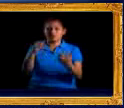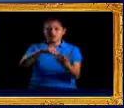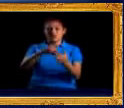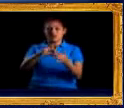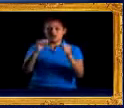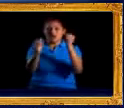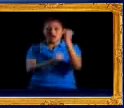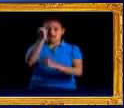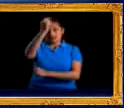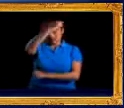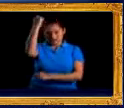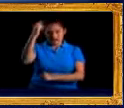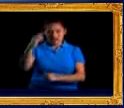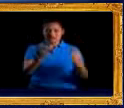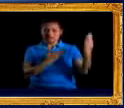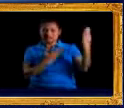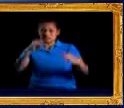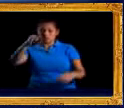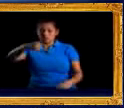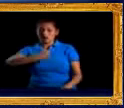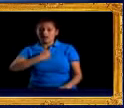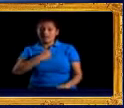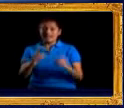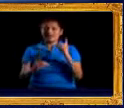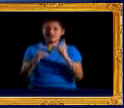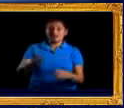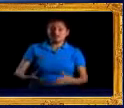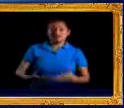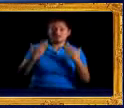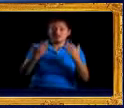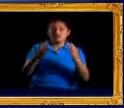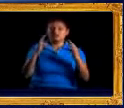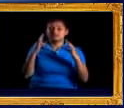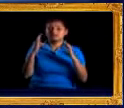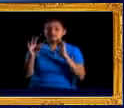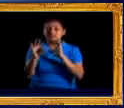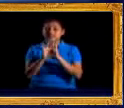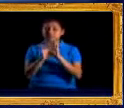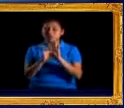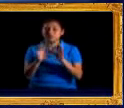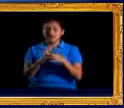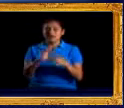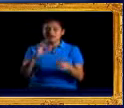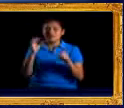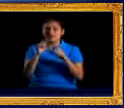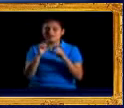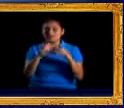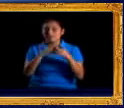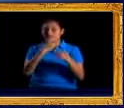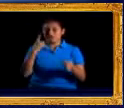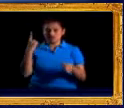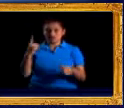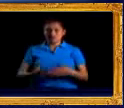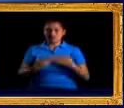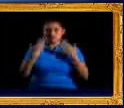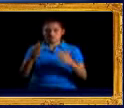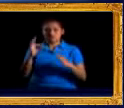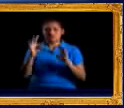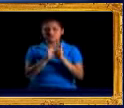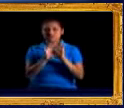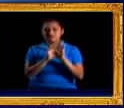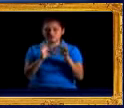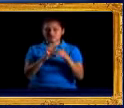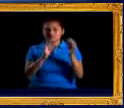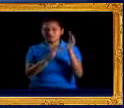ángel a su siervo Juan, el cual dio testimonio de la palabra de Dios y del testimonio de